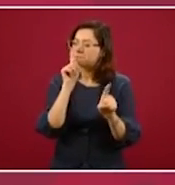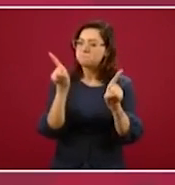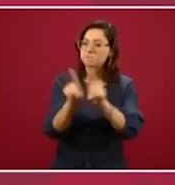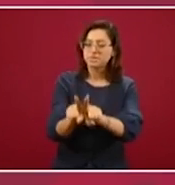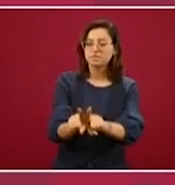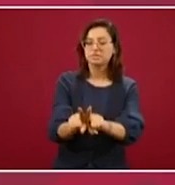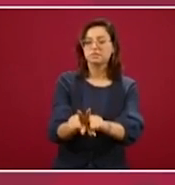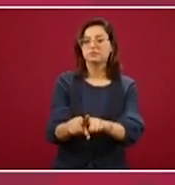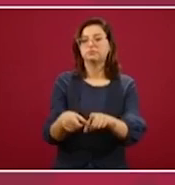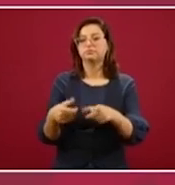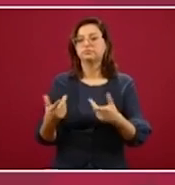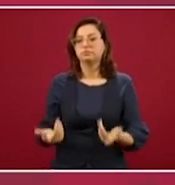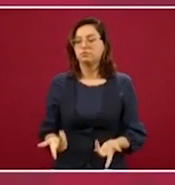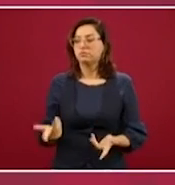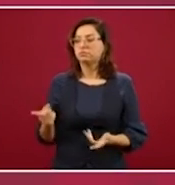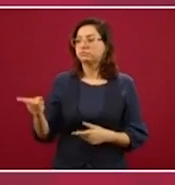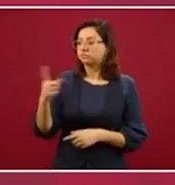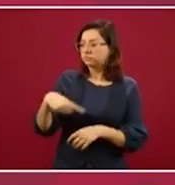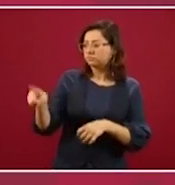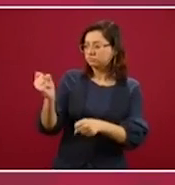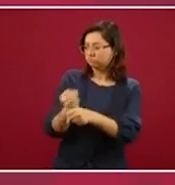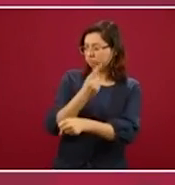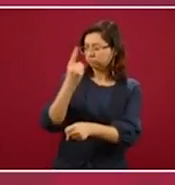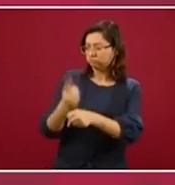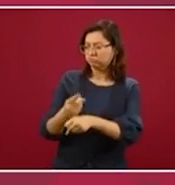que no pierdan la oportunidad,